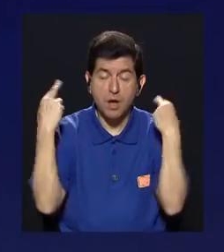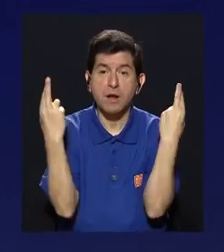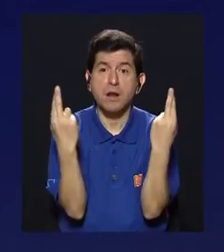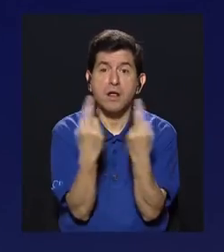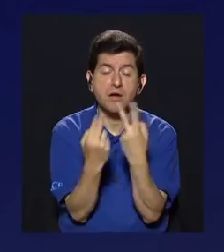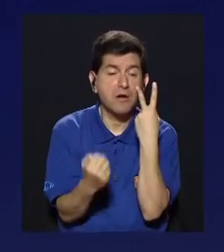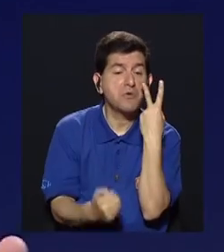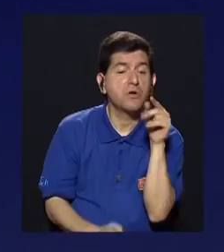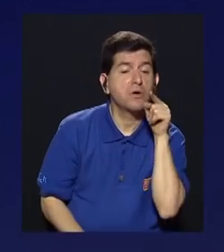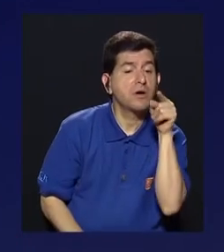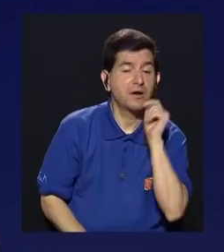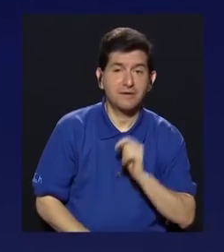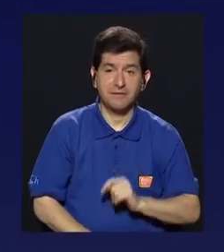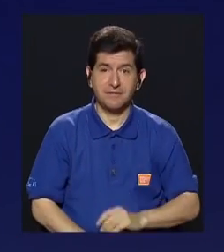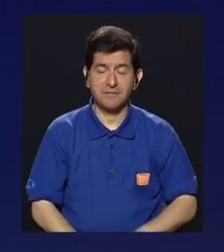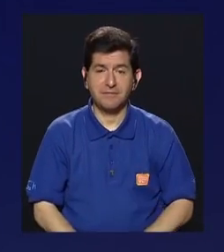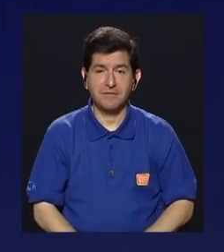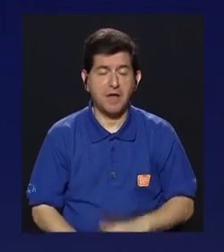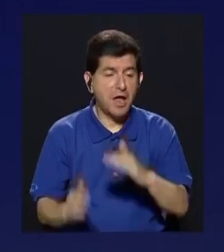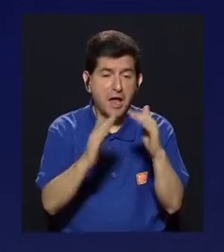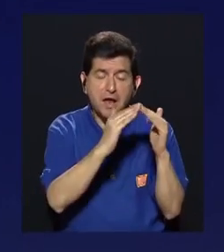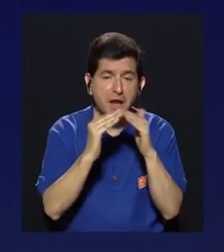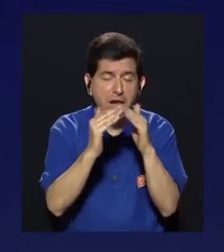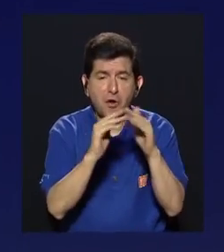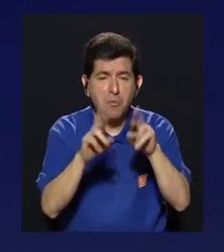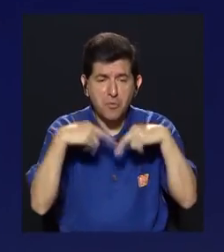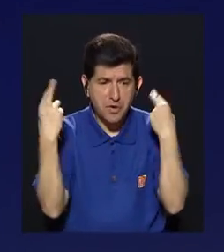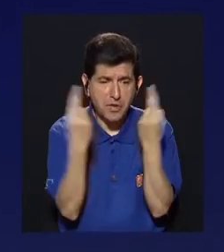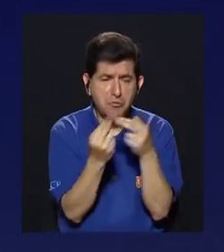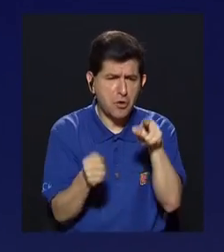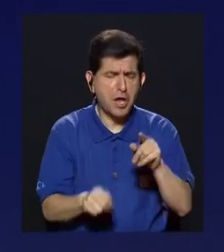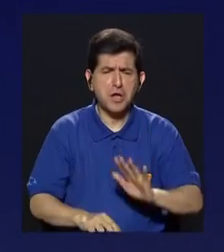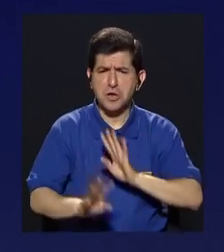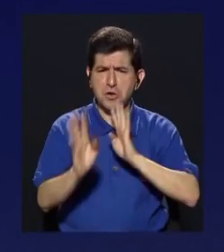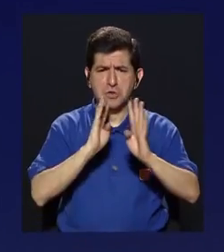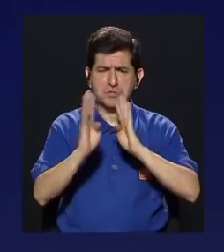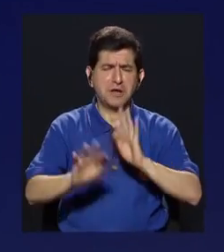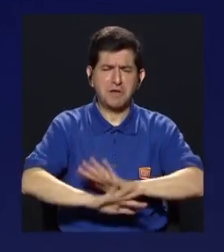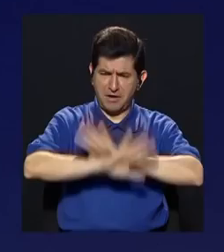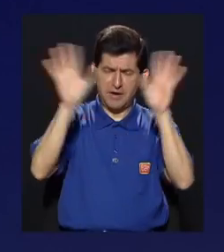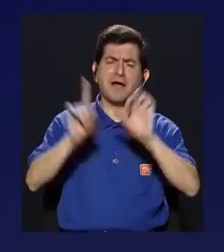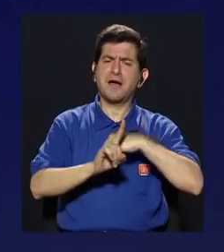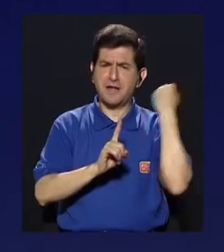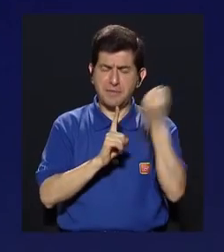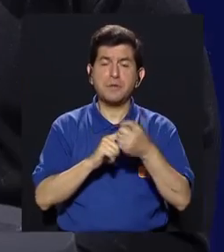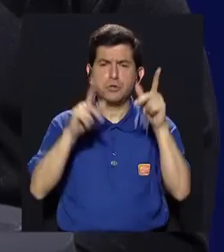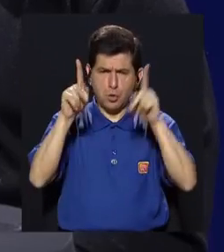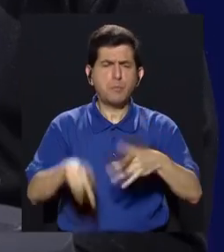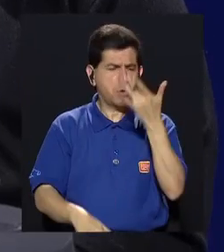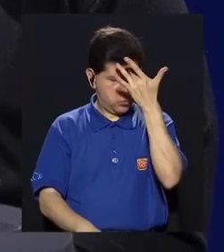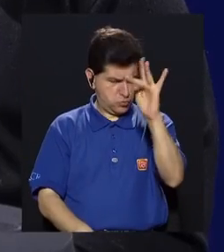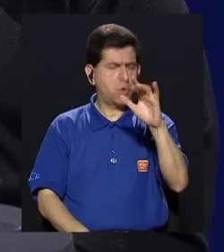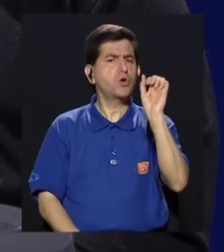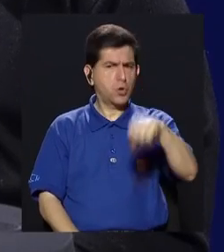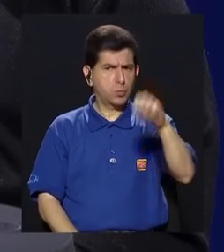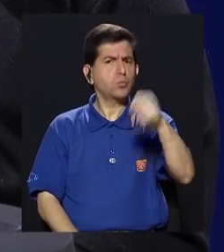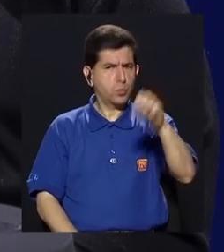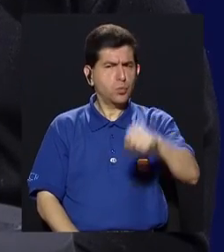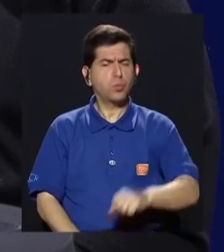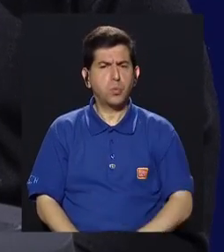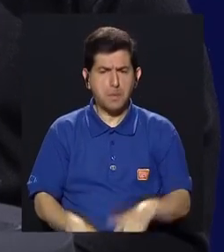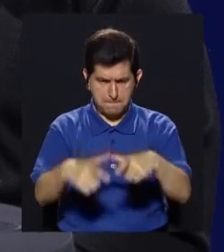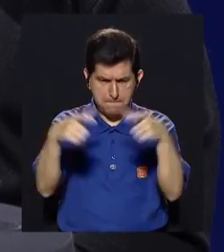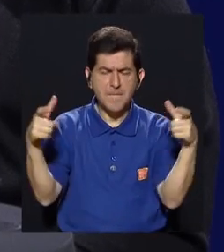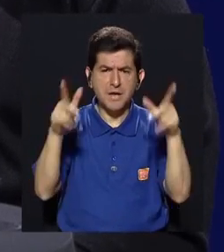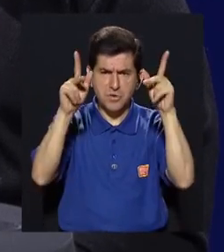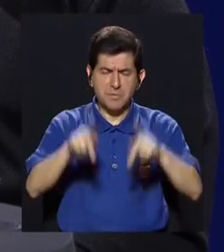las reuniones que se ven ahí verdad comunales ellos tienen mucha claridad de la situación y si son son personas muy inteligentes y